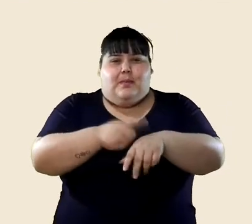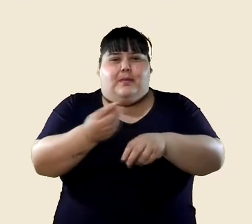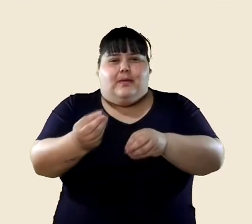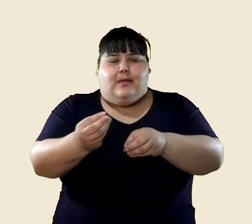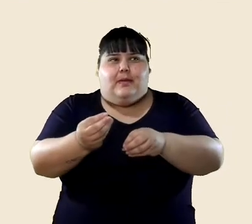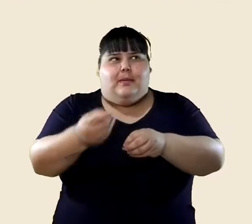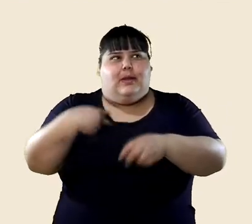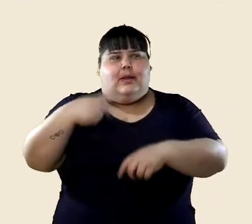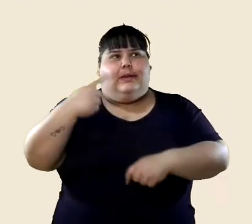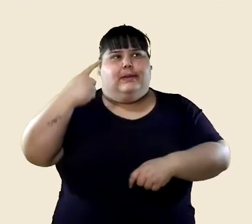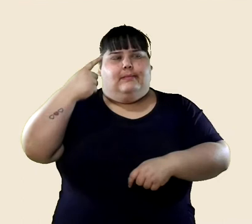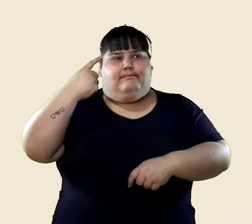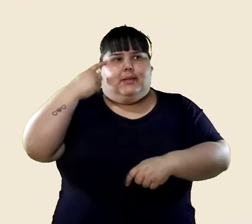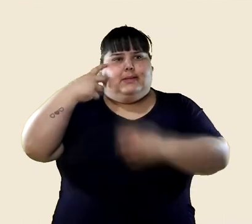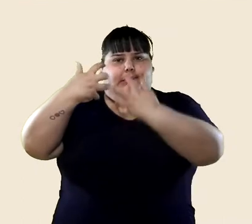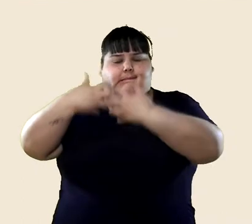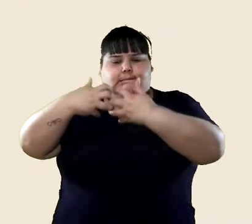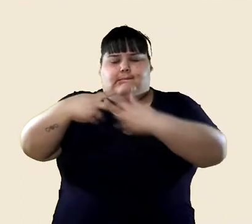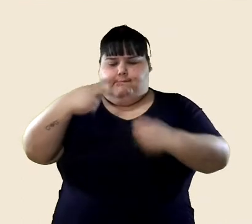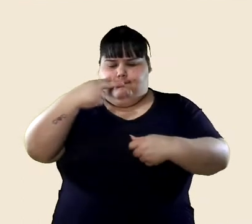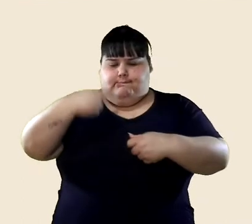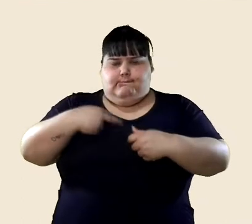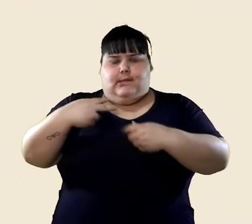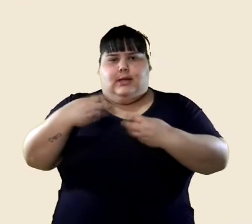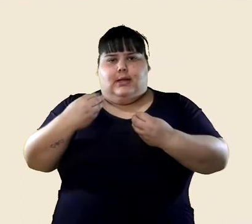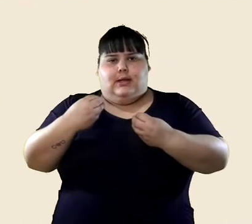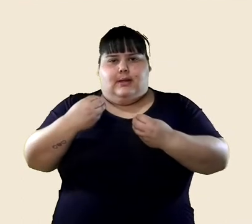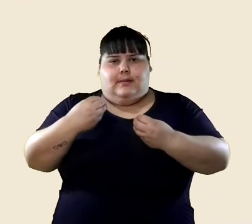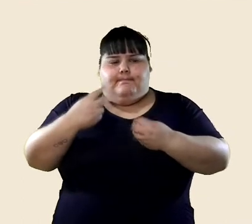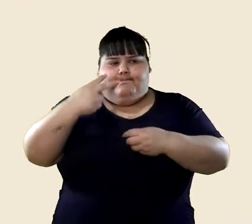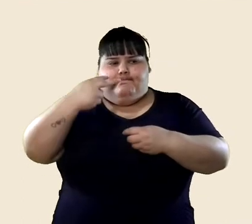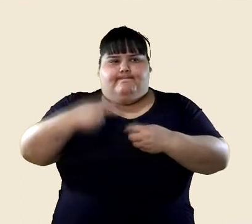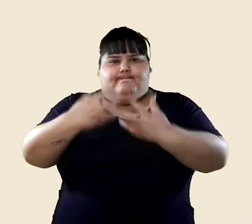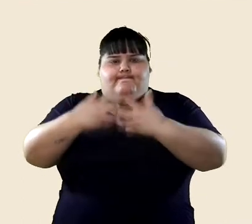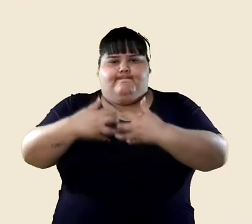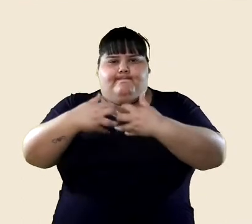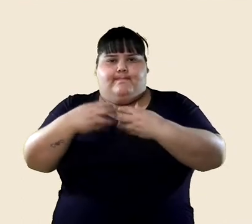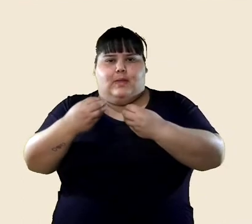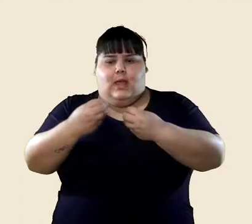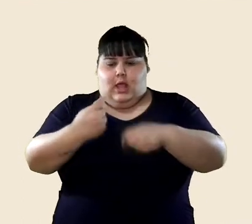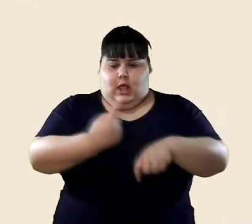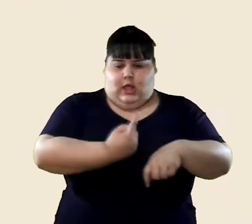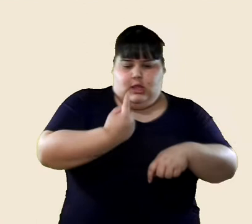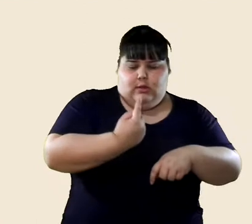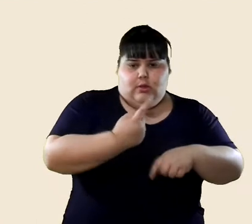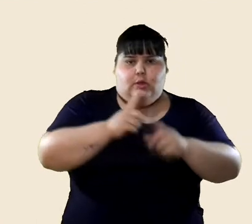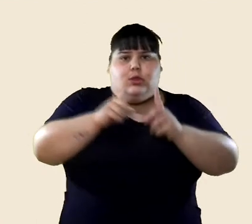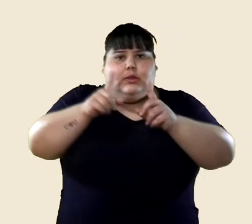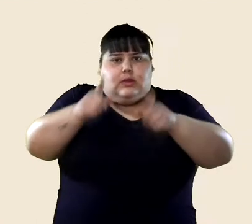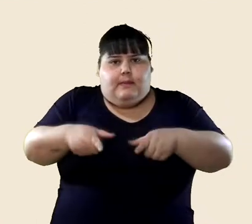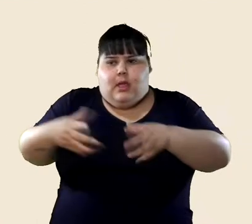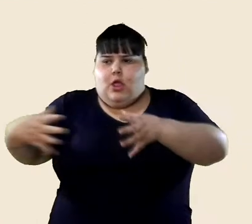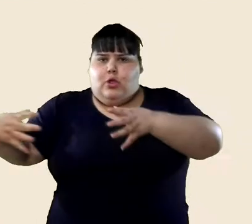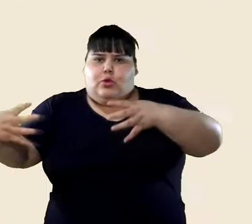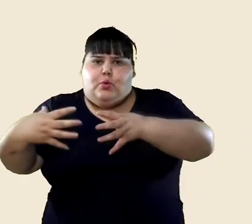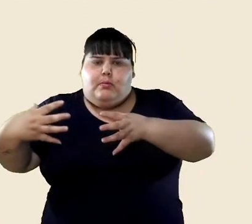pensarse uno mismo, de poder pensarnos, como decía antes, no solamente como individuos, sino como